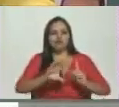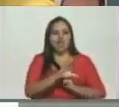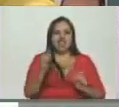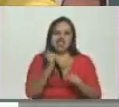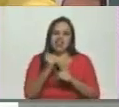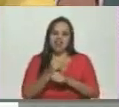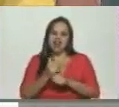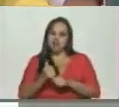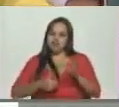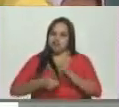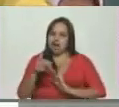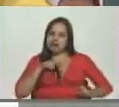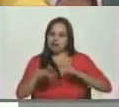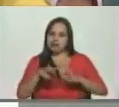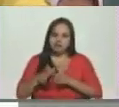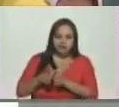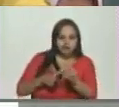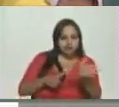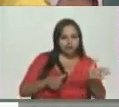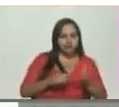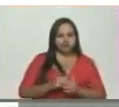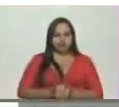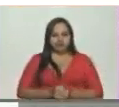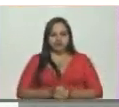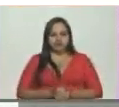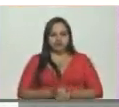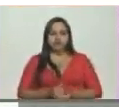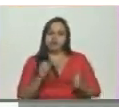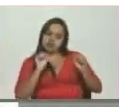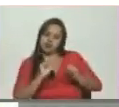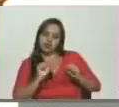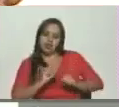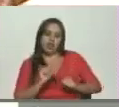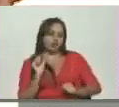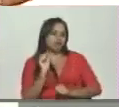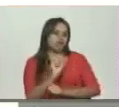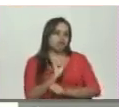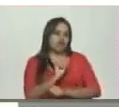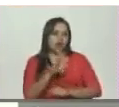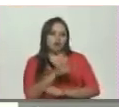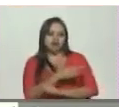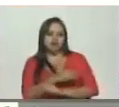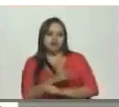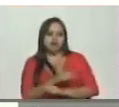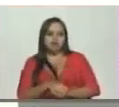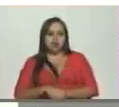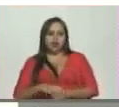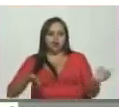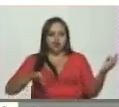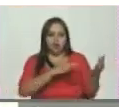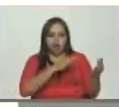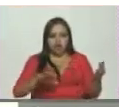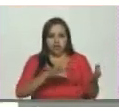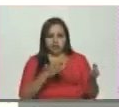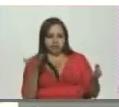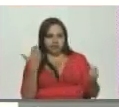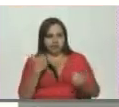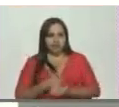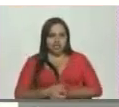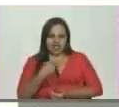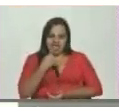poco ligado hacia eso. Hace minutos compartíamos, sí, con un violinista, bueno, y él nos comentaba que también él entraba un